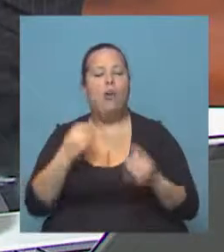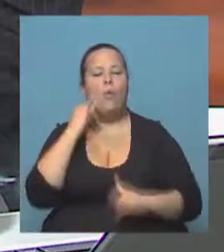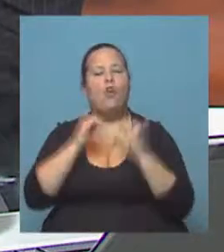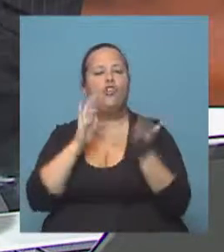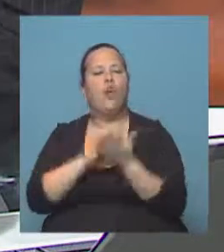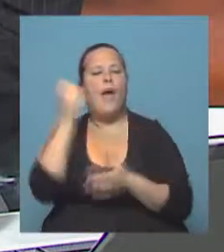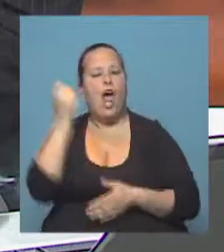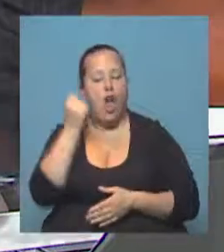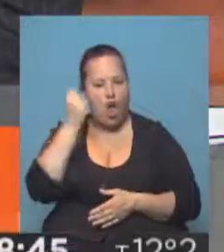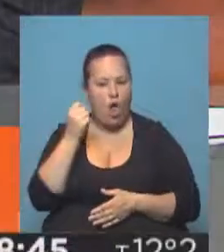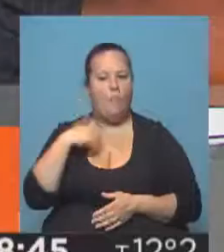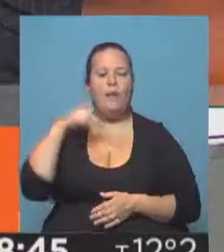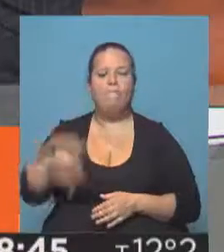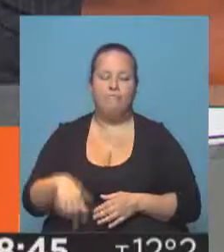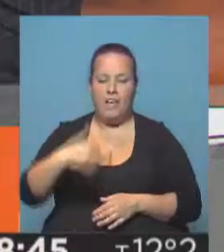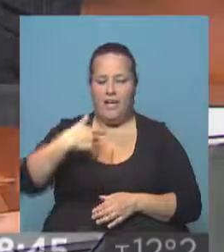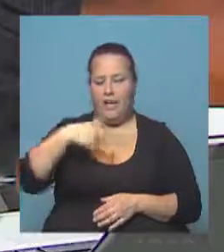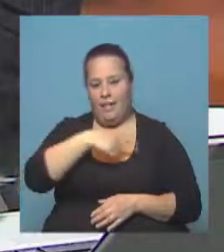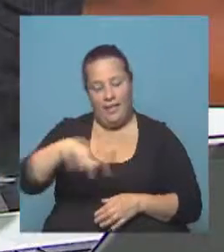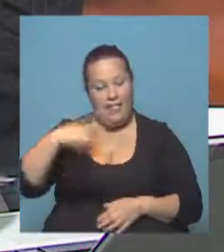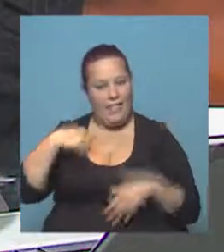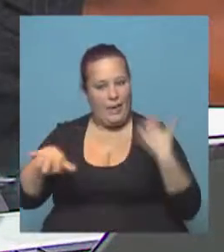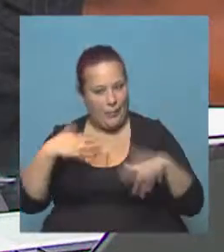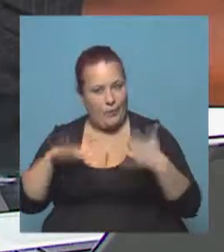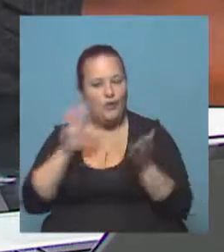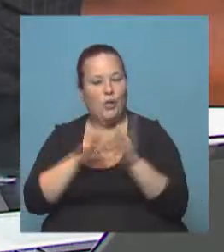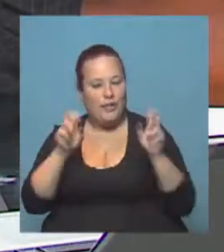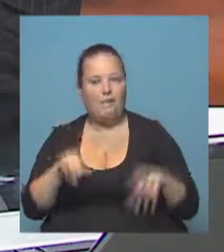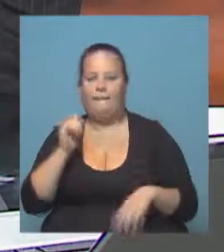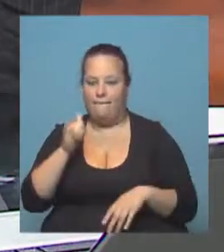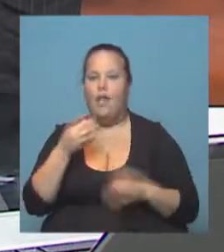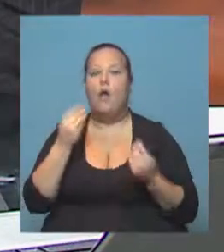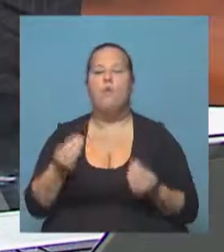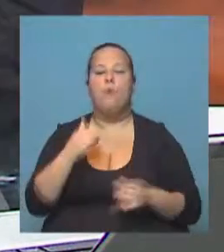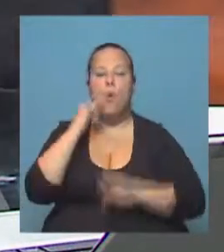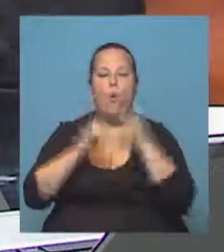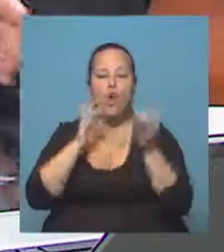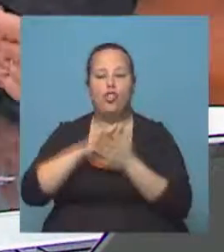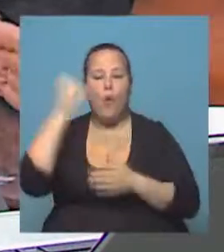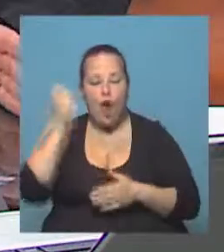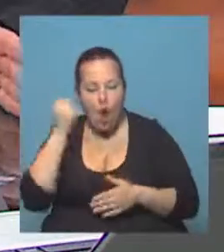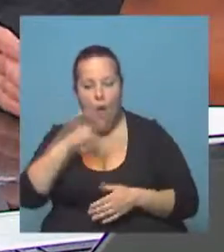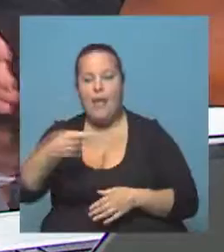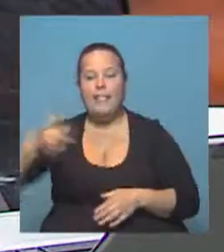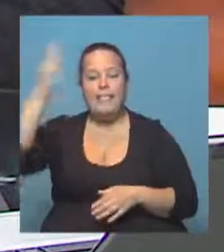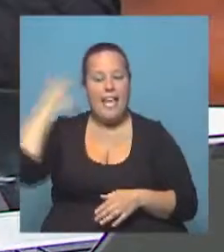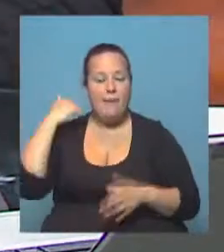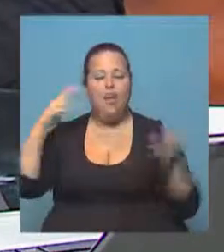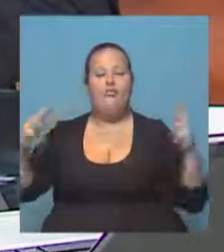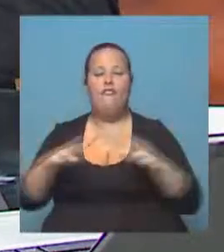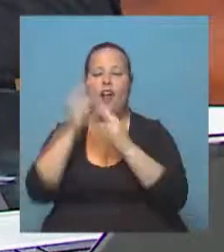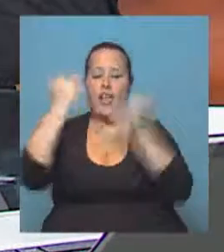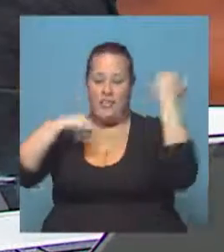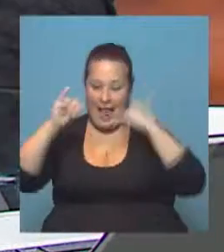hablar de economía. Estamos en unos días muy calientes con respecto a eso. Así es, porque se habla de economía. Se habló la semana pasada en el Foro de